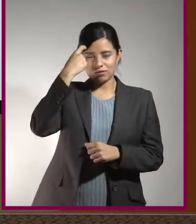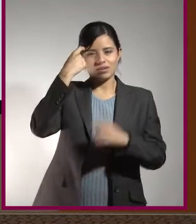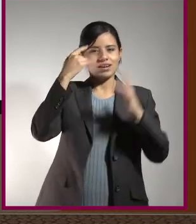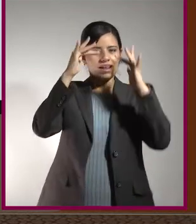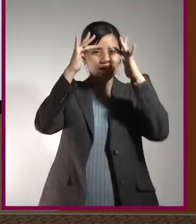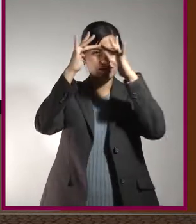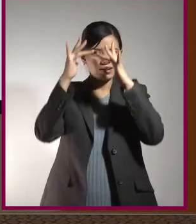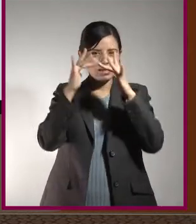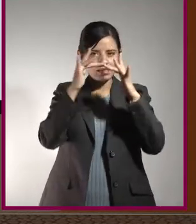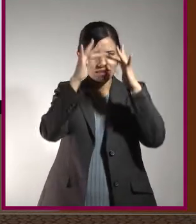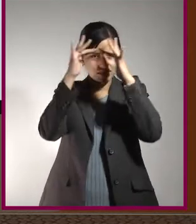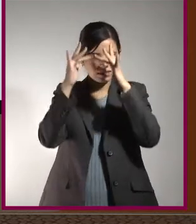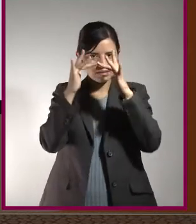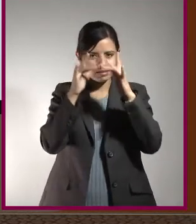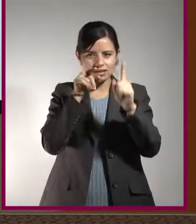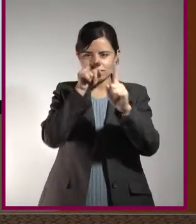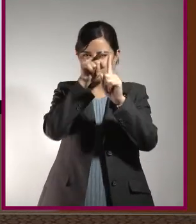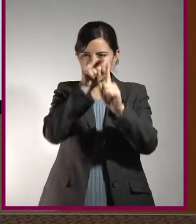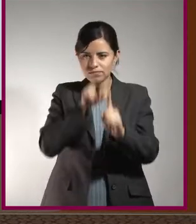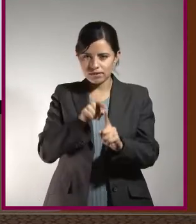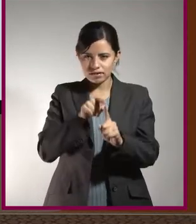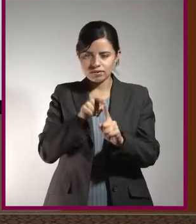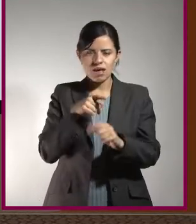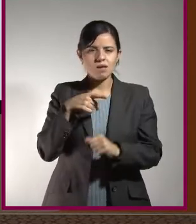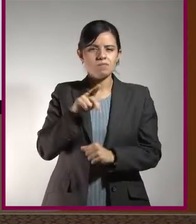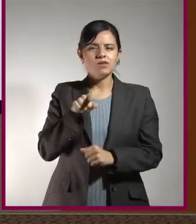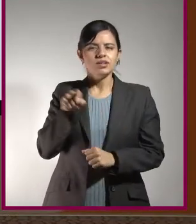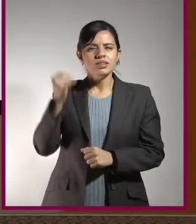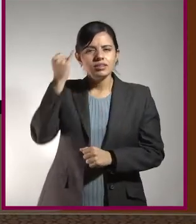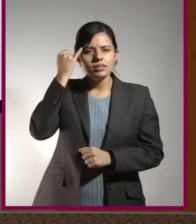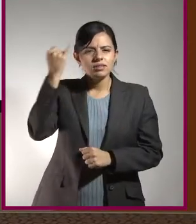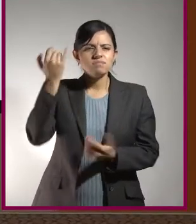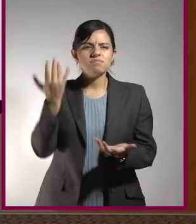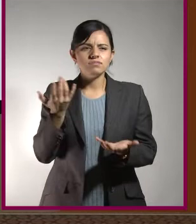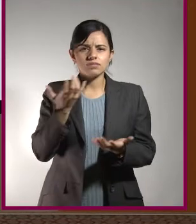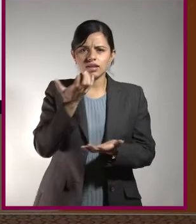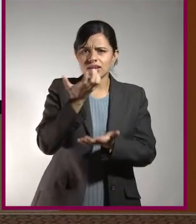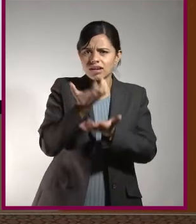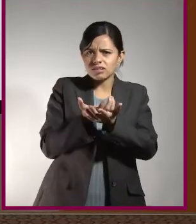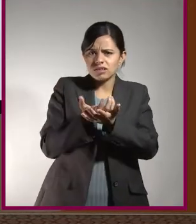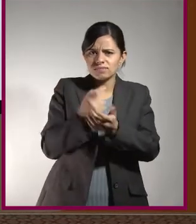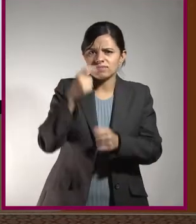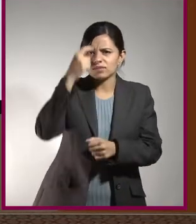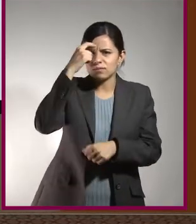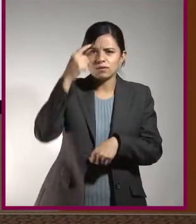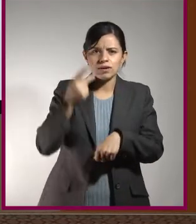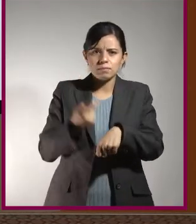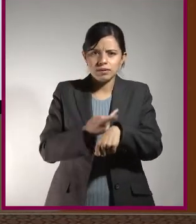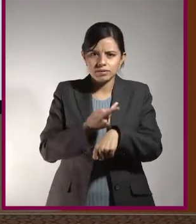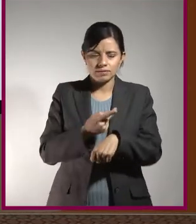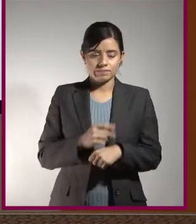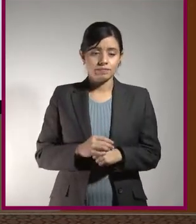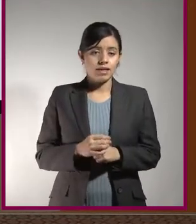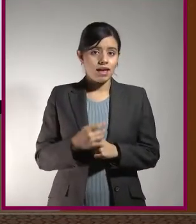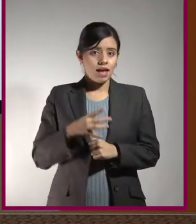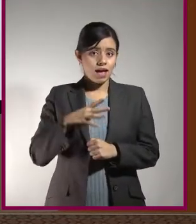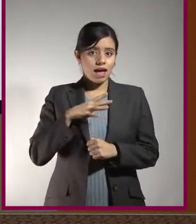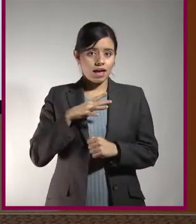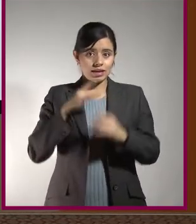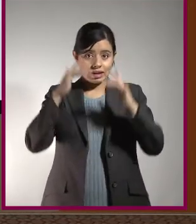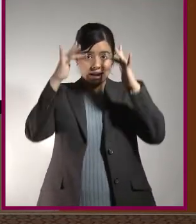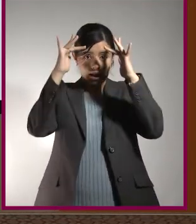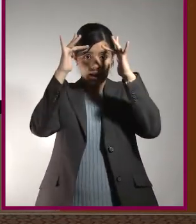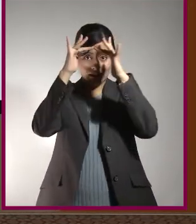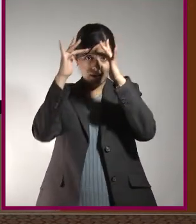específicas. Pero entonces a alguien se le ocurrió ver qué es lo que estaba pasando con el reposo. Entonces se pudo observar que hay una red